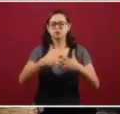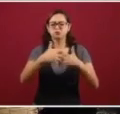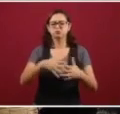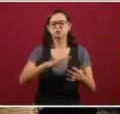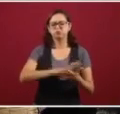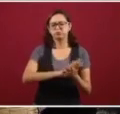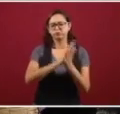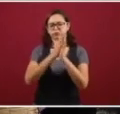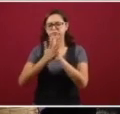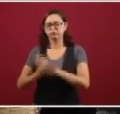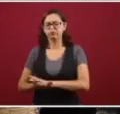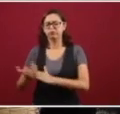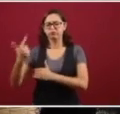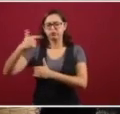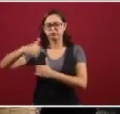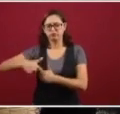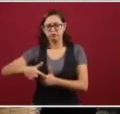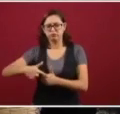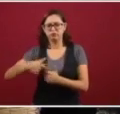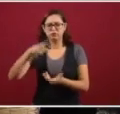en las refinerías.